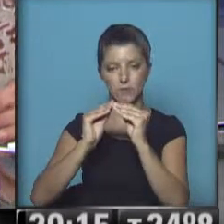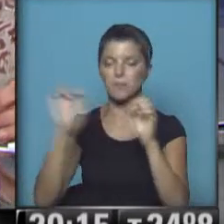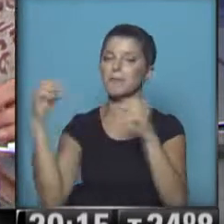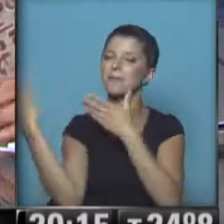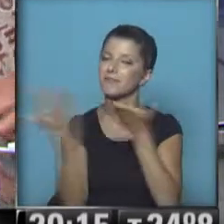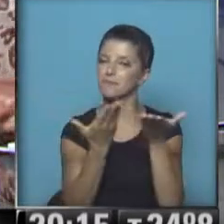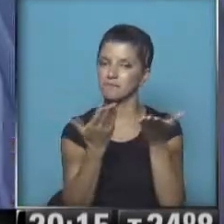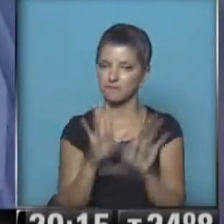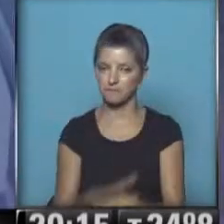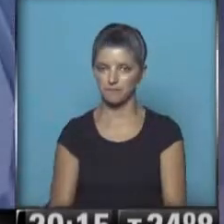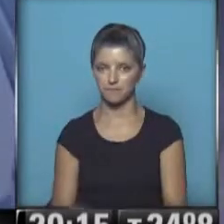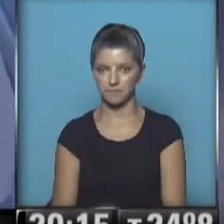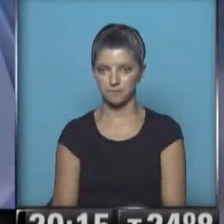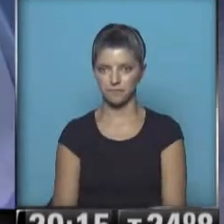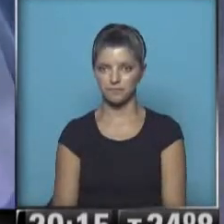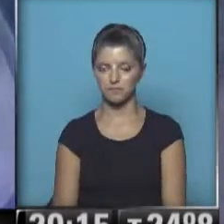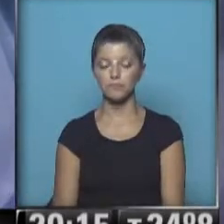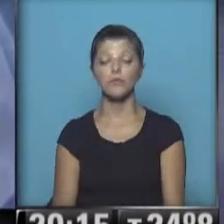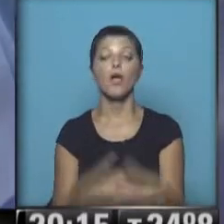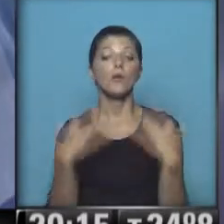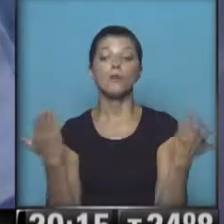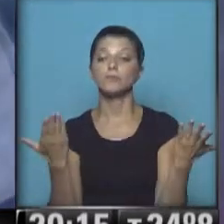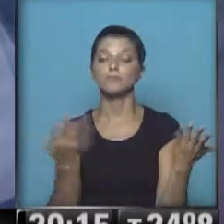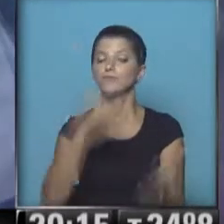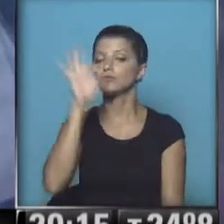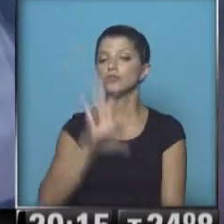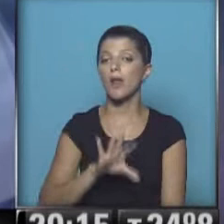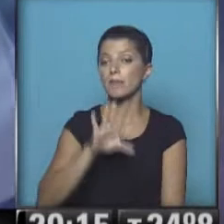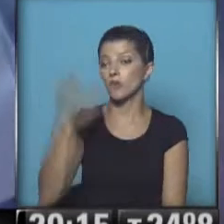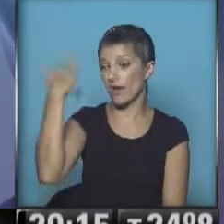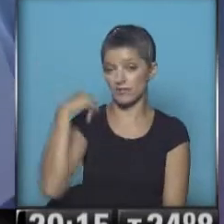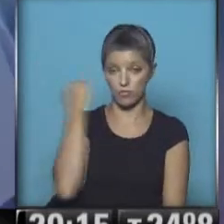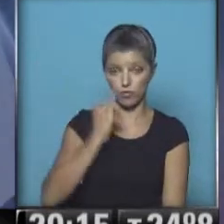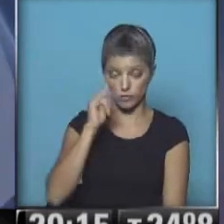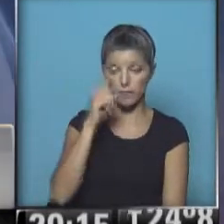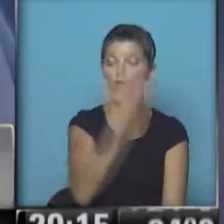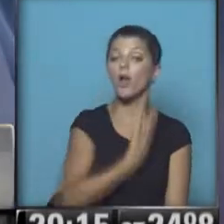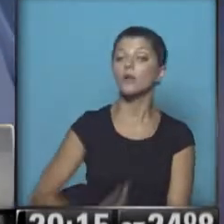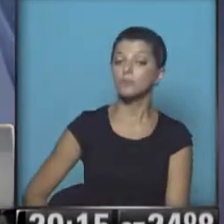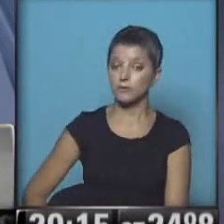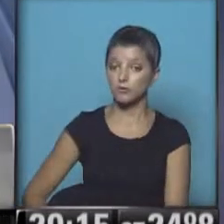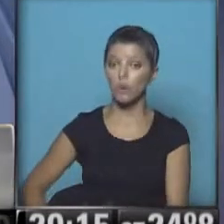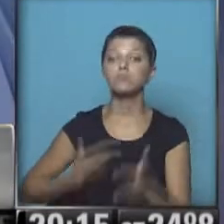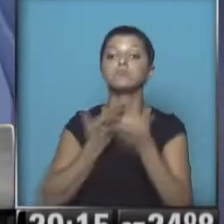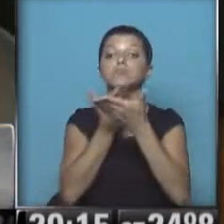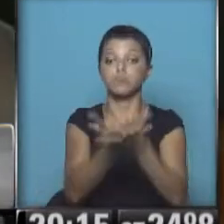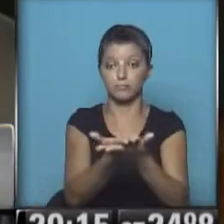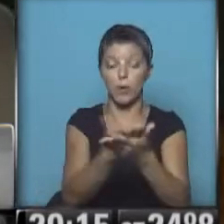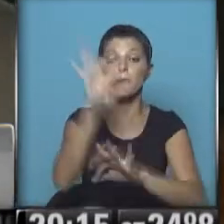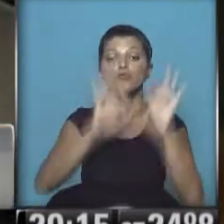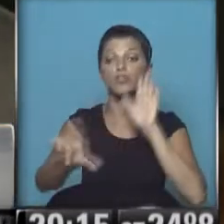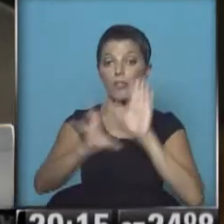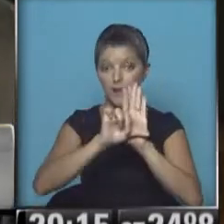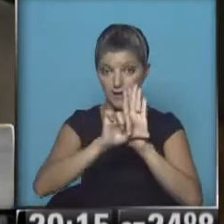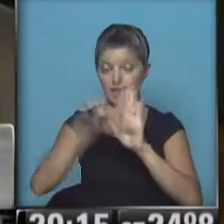bienvenido. Bueno, Pablo, simplemente lo que adelantábamos antes, el gobierno presentó el proyecto de ley en el Senado de la Nación,